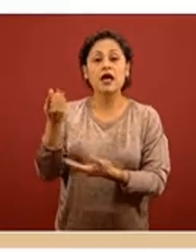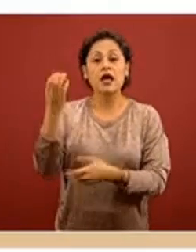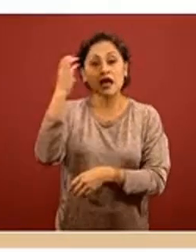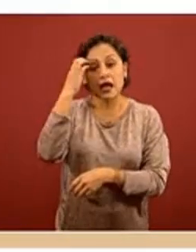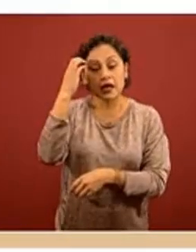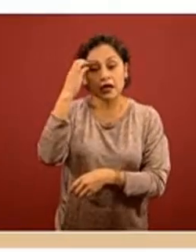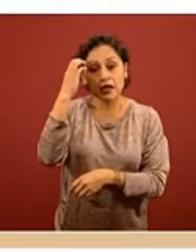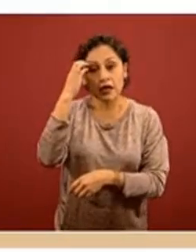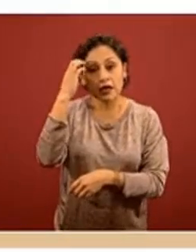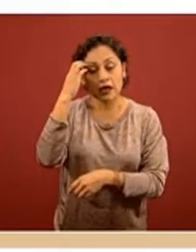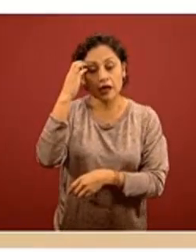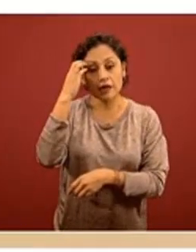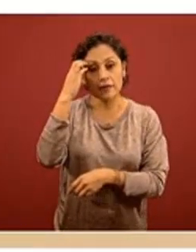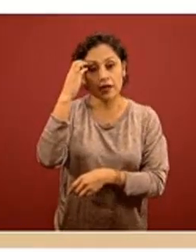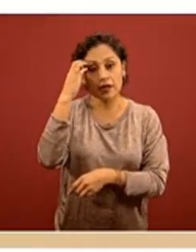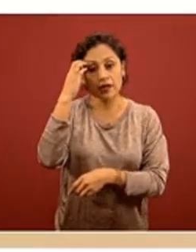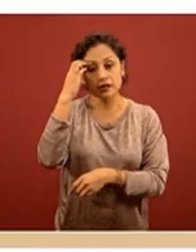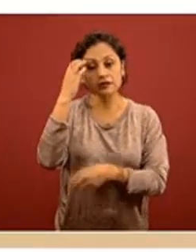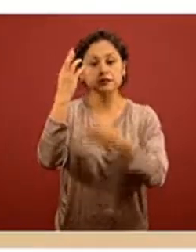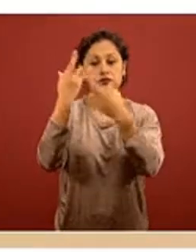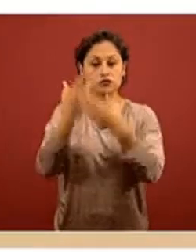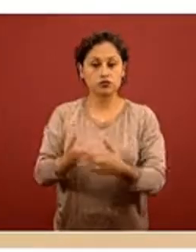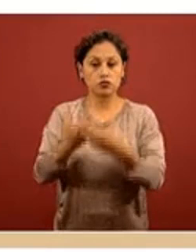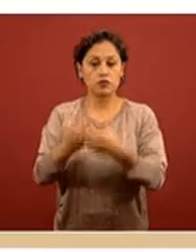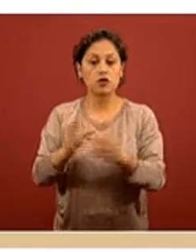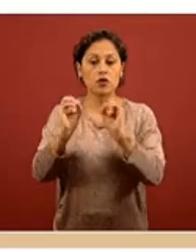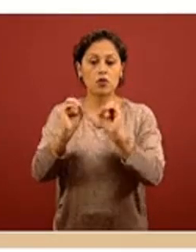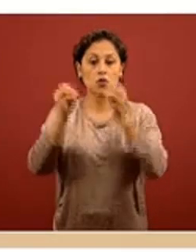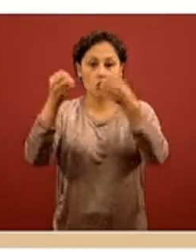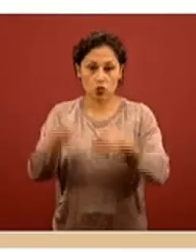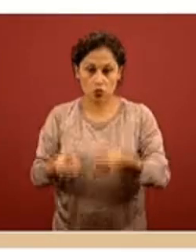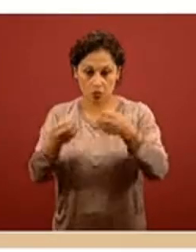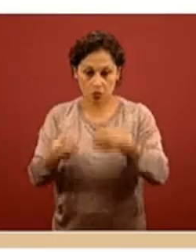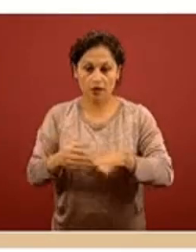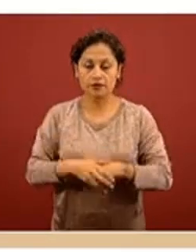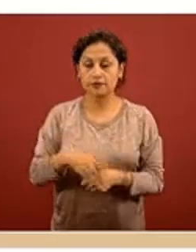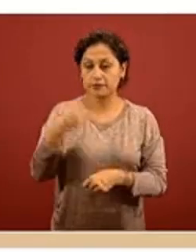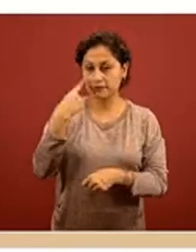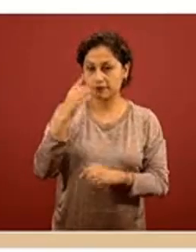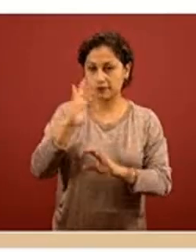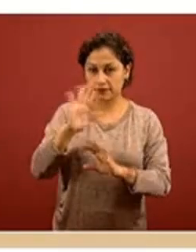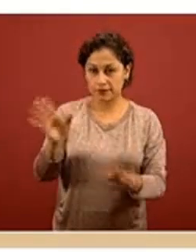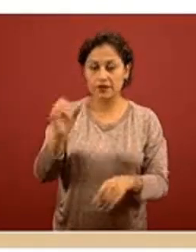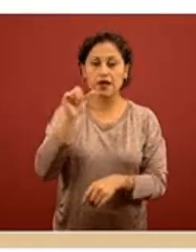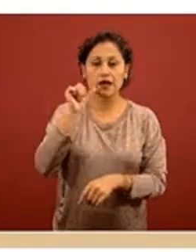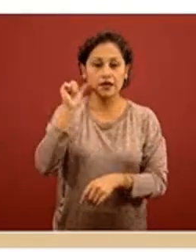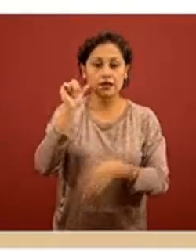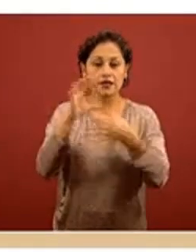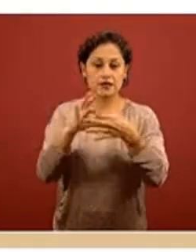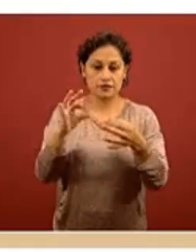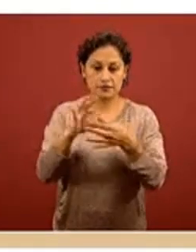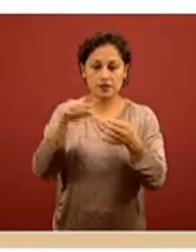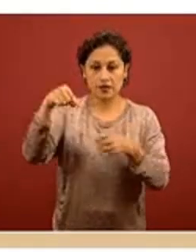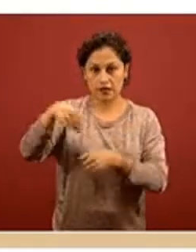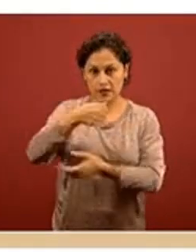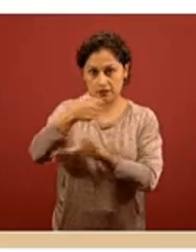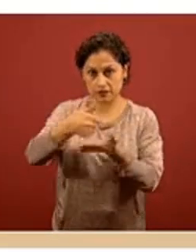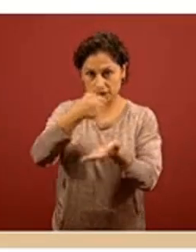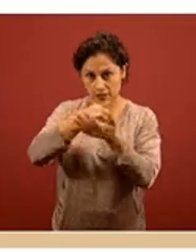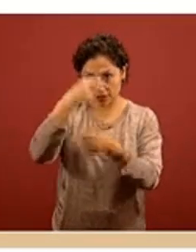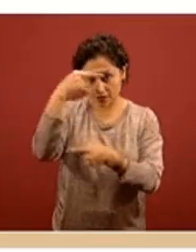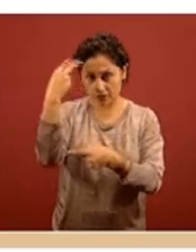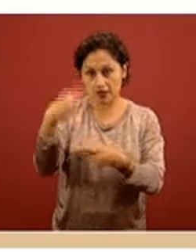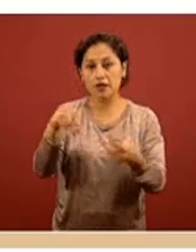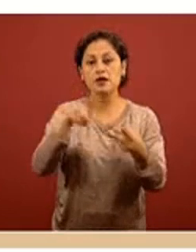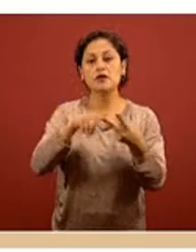del corte del día de ayer. Ya destacábamos en los reportes previos como la Ciudad de México, Baja